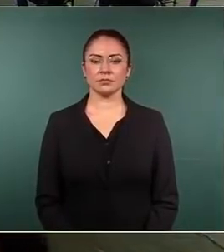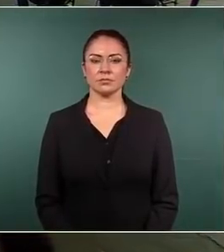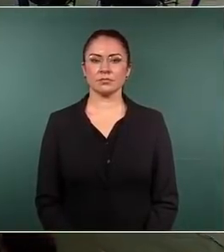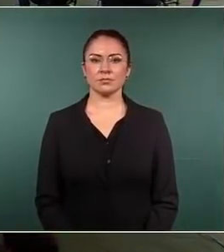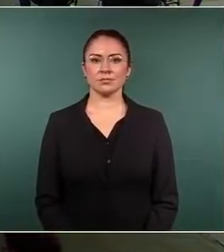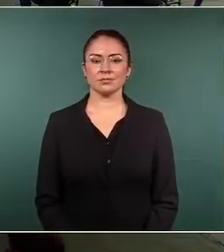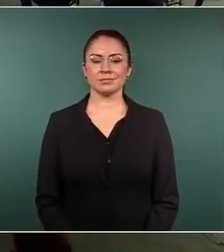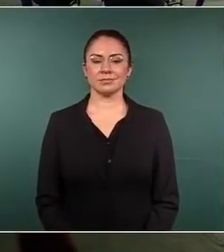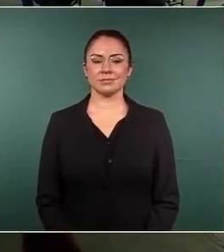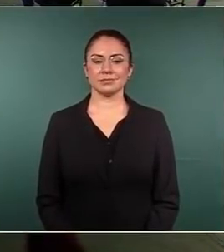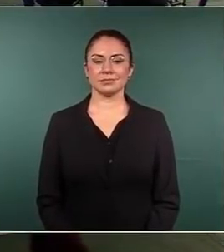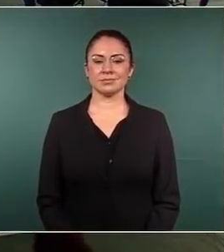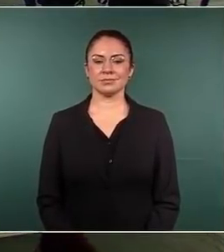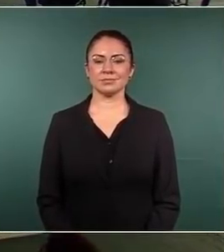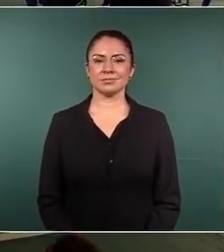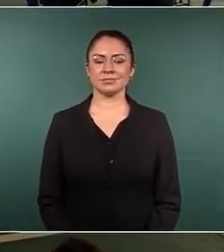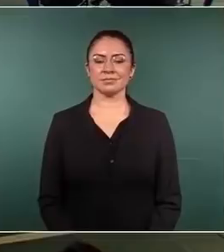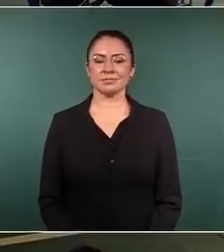celebramos